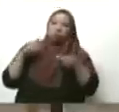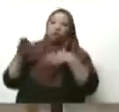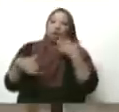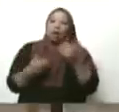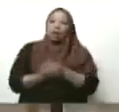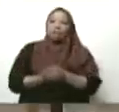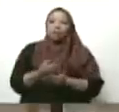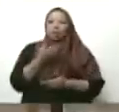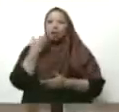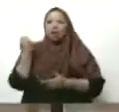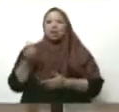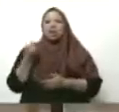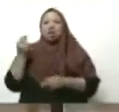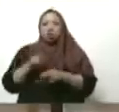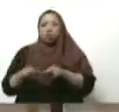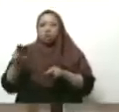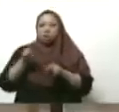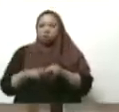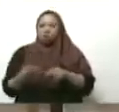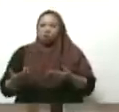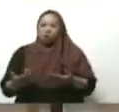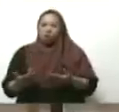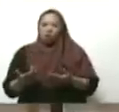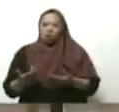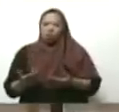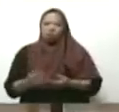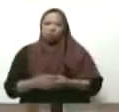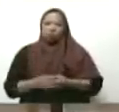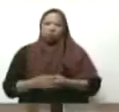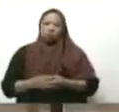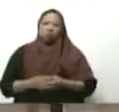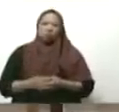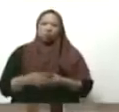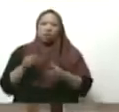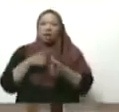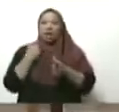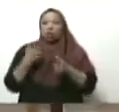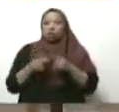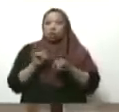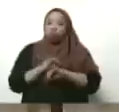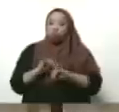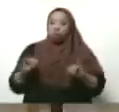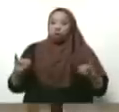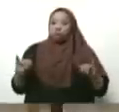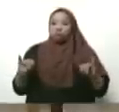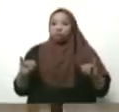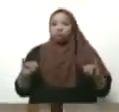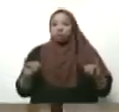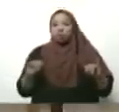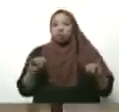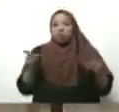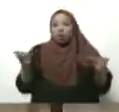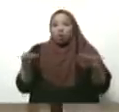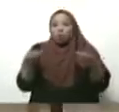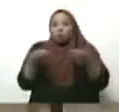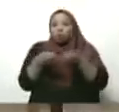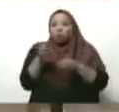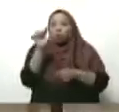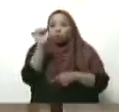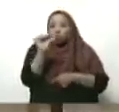menores de edad entre otros se puede entonces concluir que cada gramo de droga ilegal